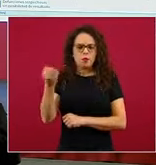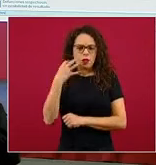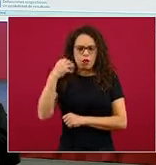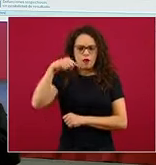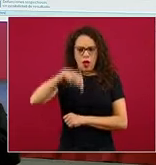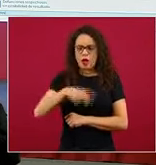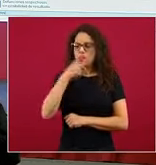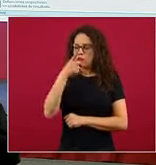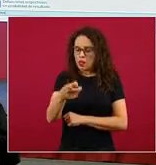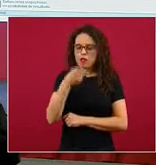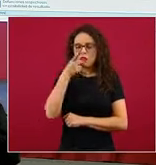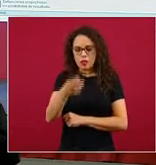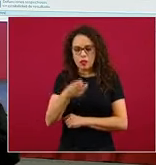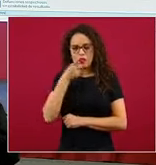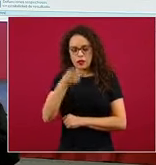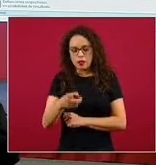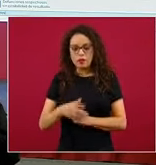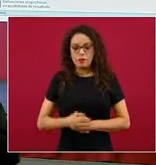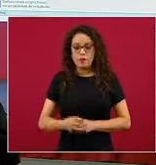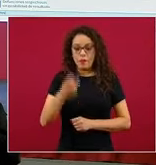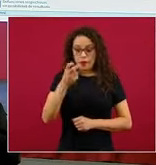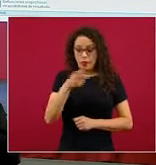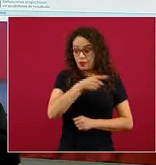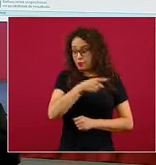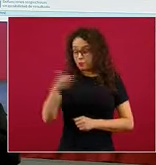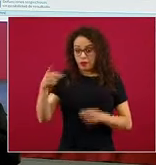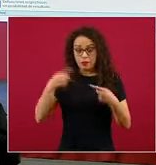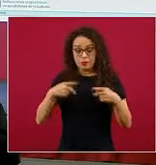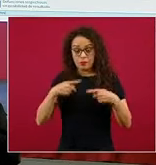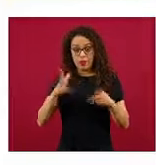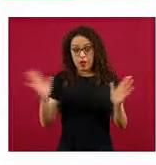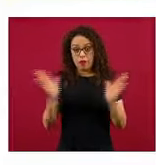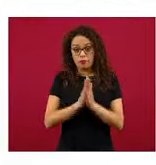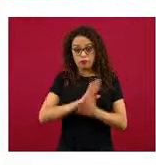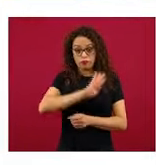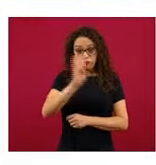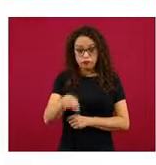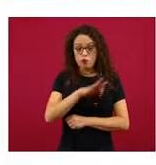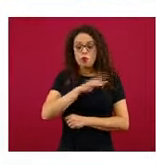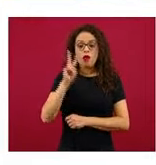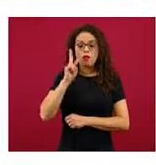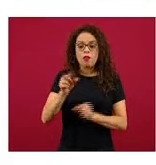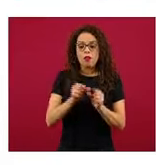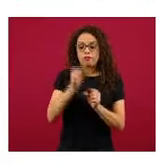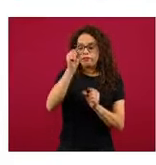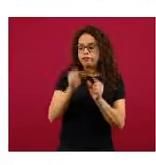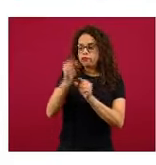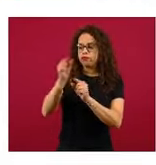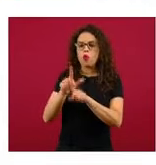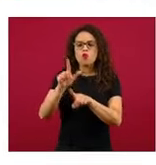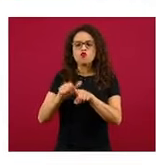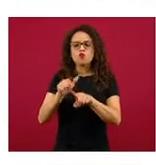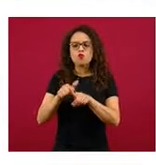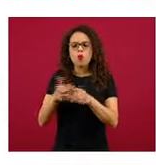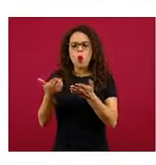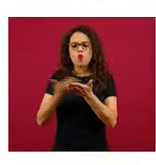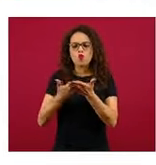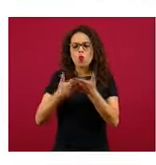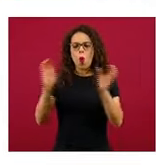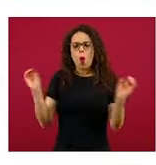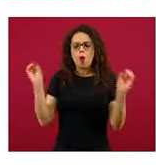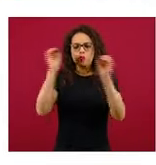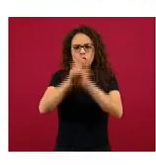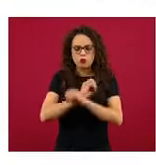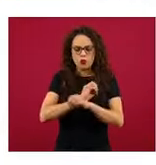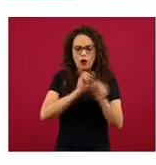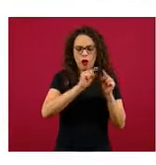del comportamiento de esta mortalidad, el cual vemos reflejada básicamente en la curva de color rosa oscuro,